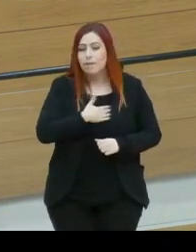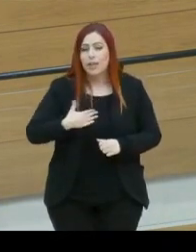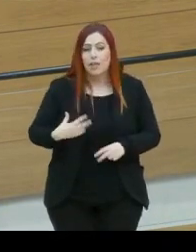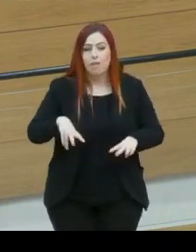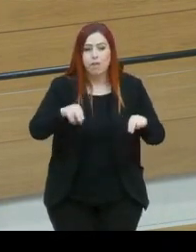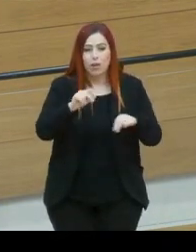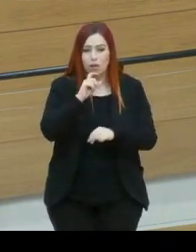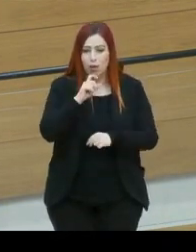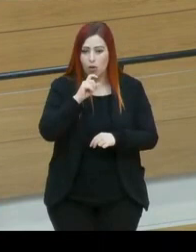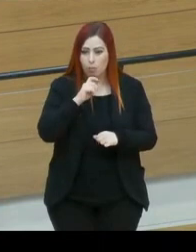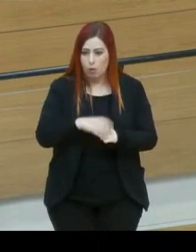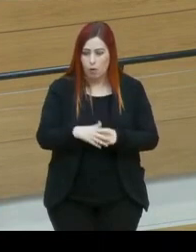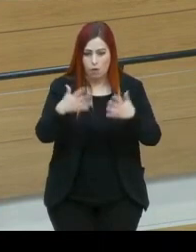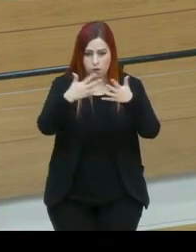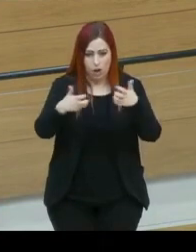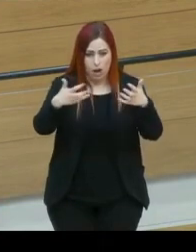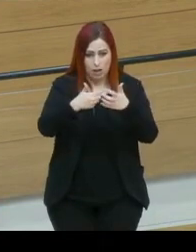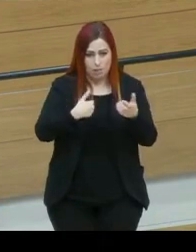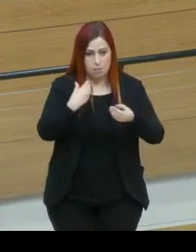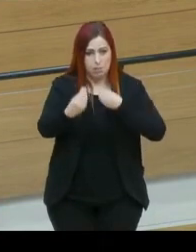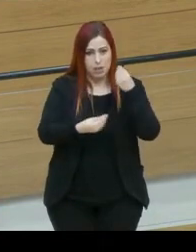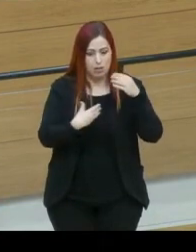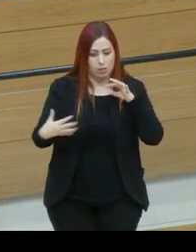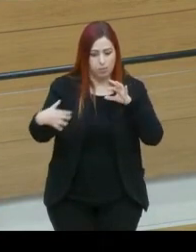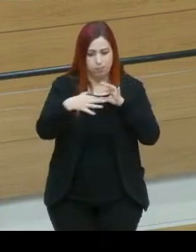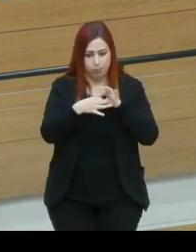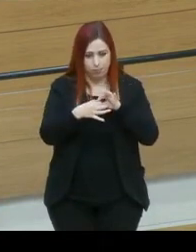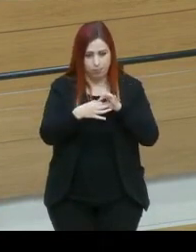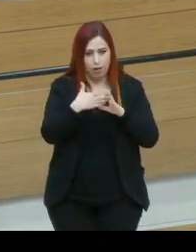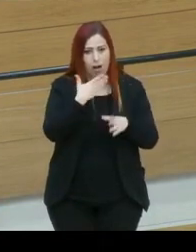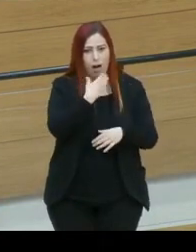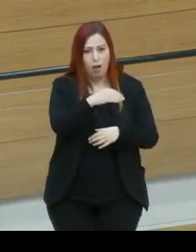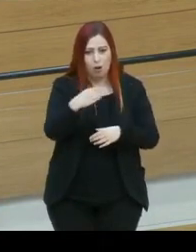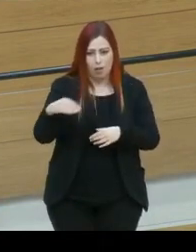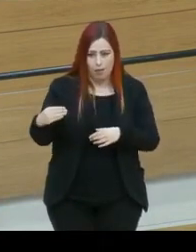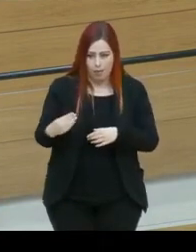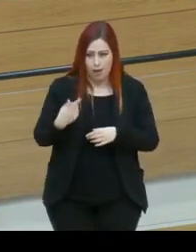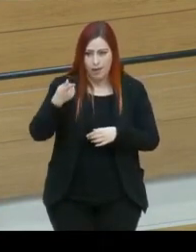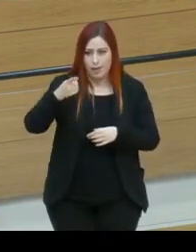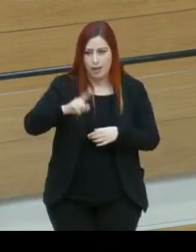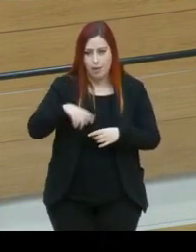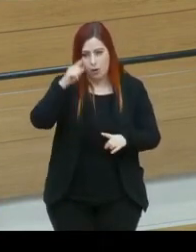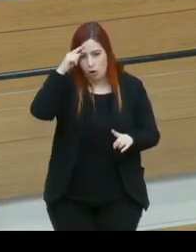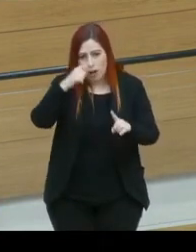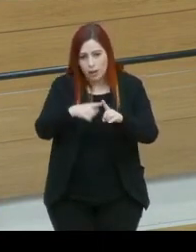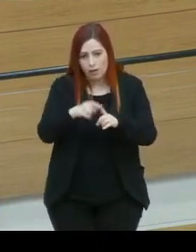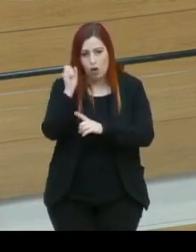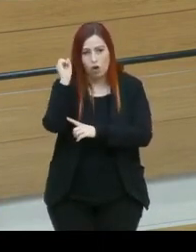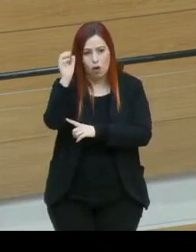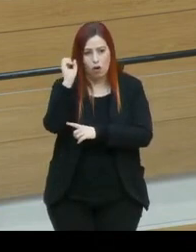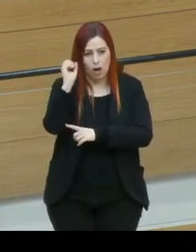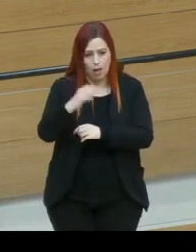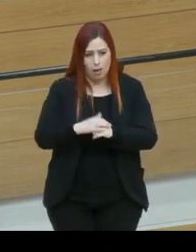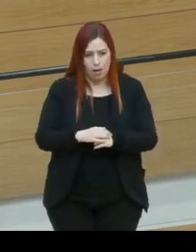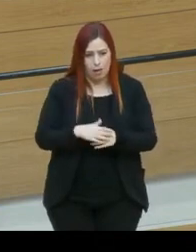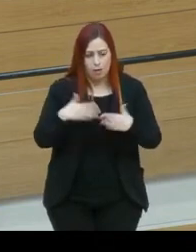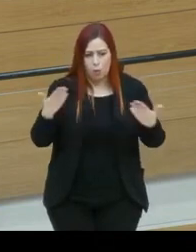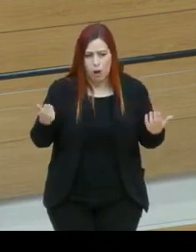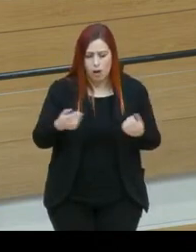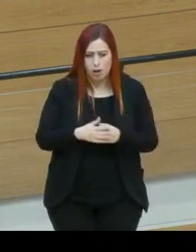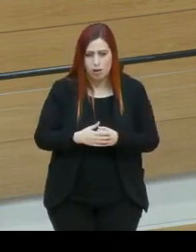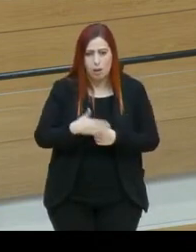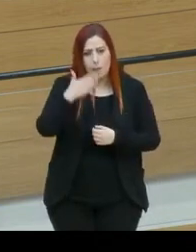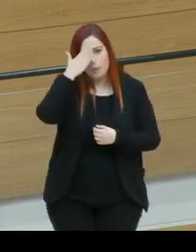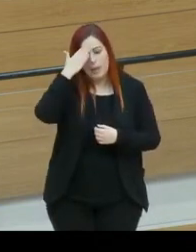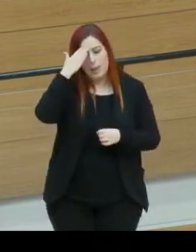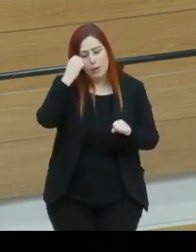terminar con esta frase que me parece que está muy relacionada con la adolescencia y con el objetivo de estas jornadas, y es que una de las